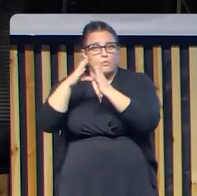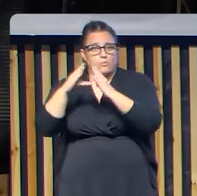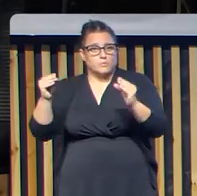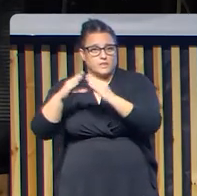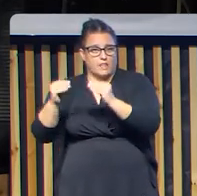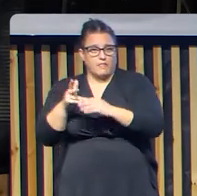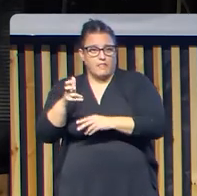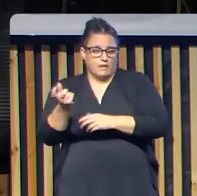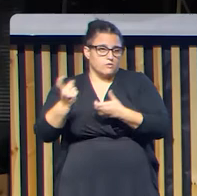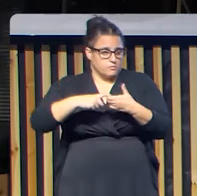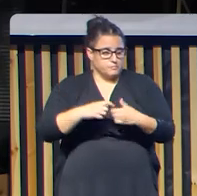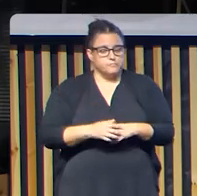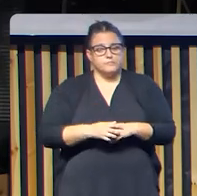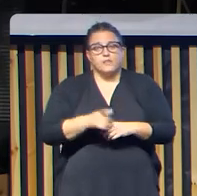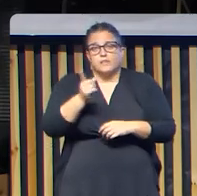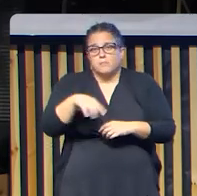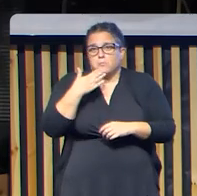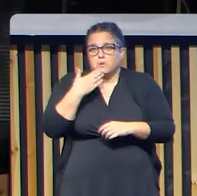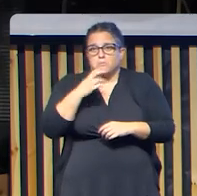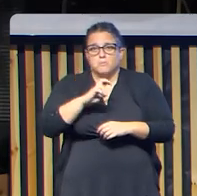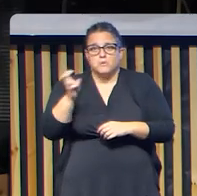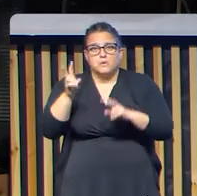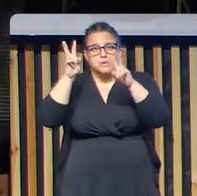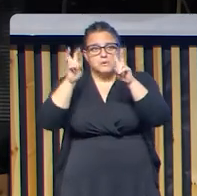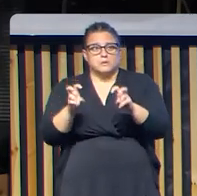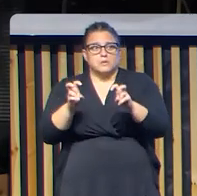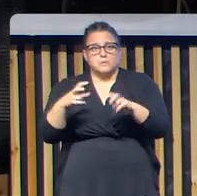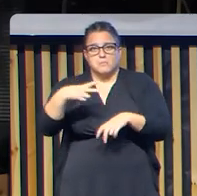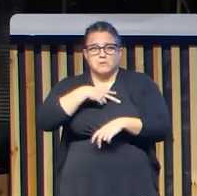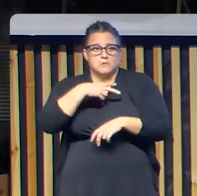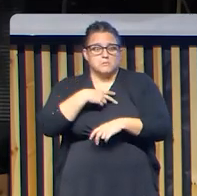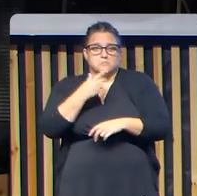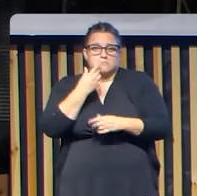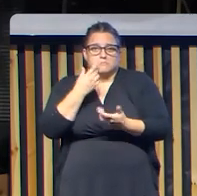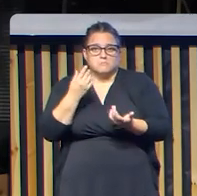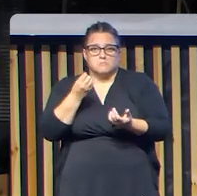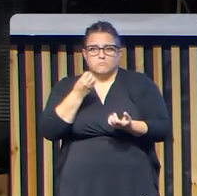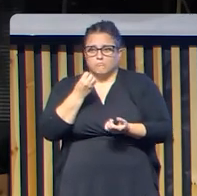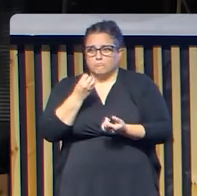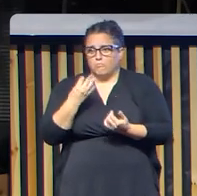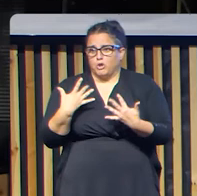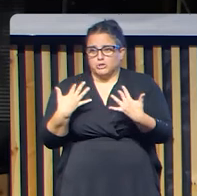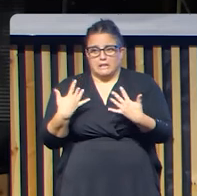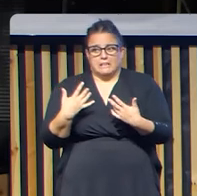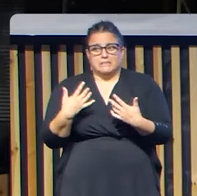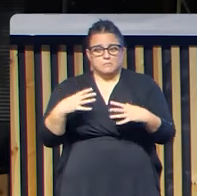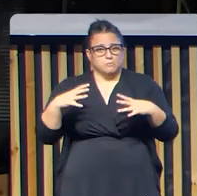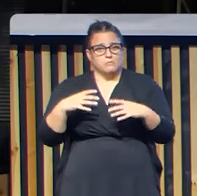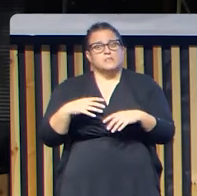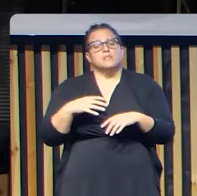También en algunos casos por ejemplo en la procuraduría de la provincia de Buenos Aires en Perú